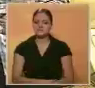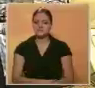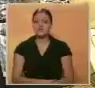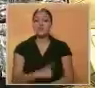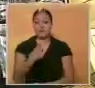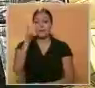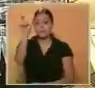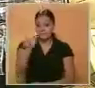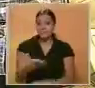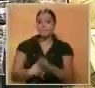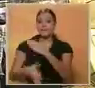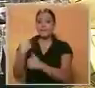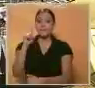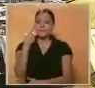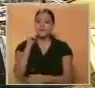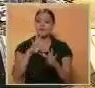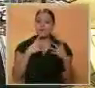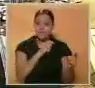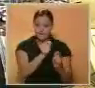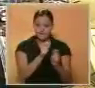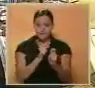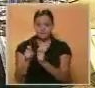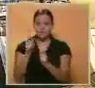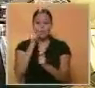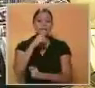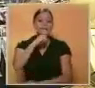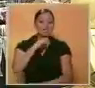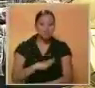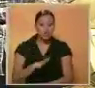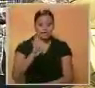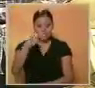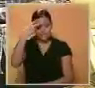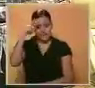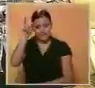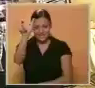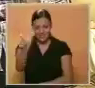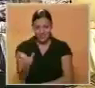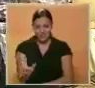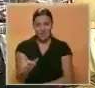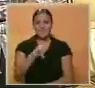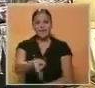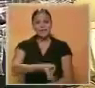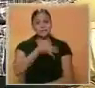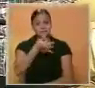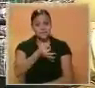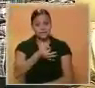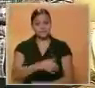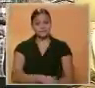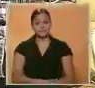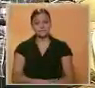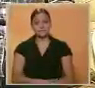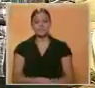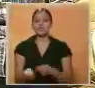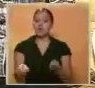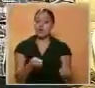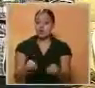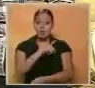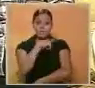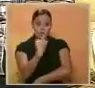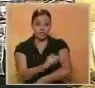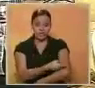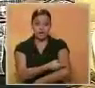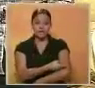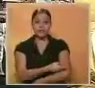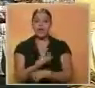las personas que ofreció la primera rueda de prensa fue Enrique Kraus, historiador mexicano. Él señalaba que pues, el control del poder que tenía